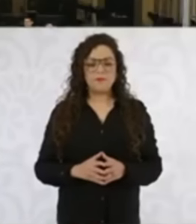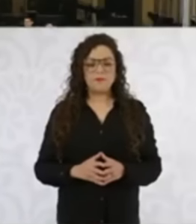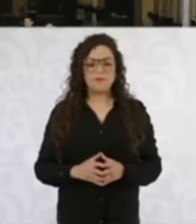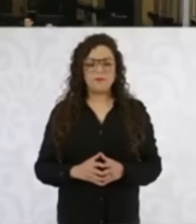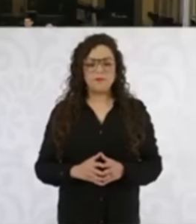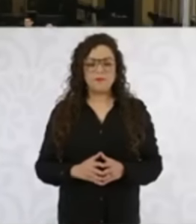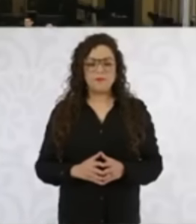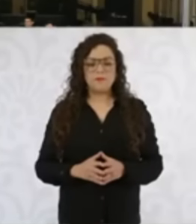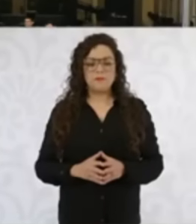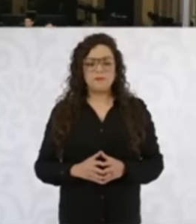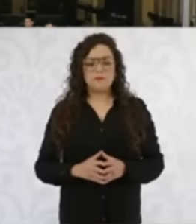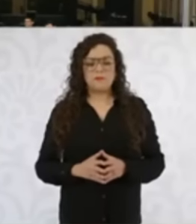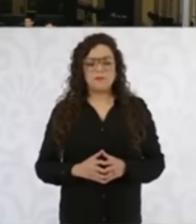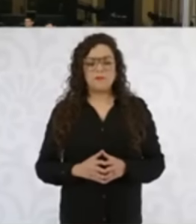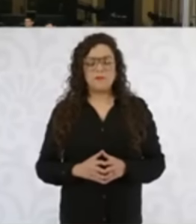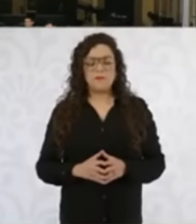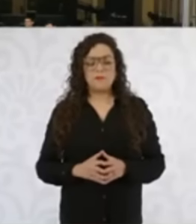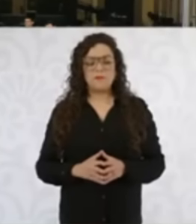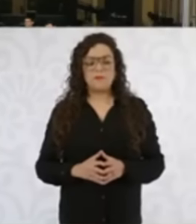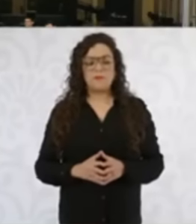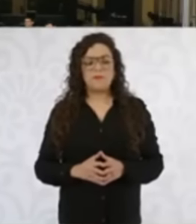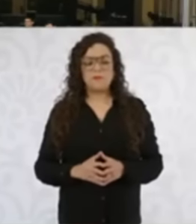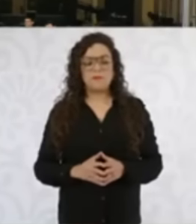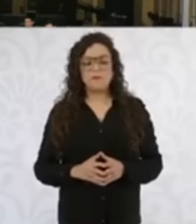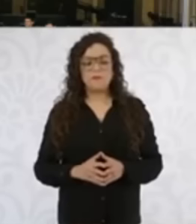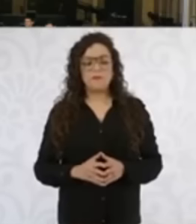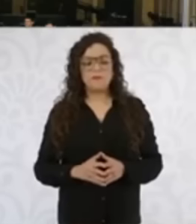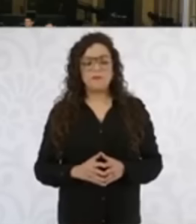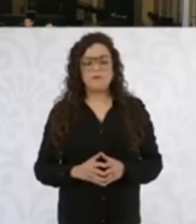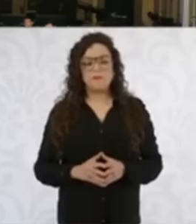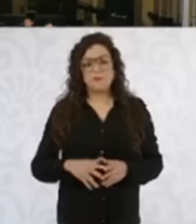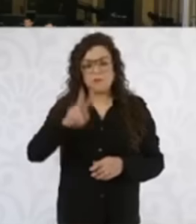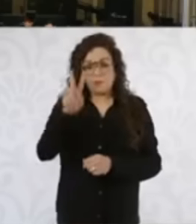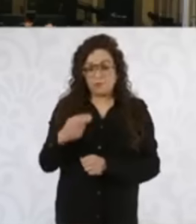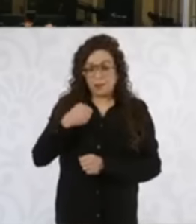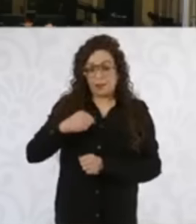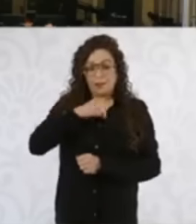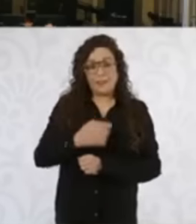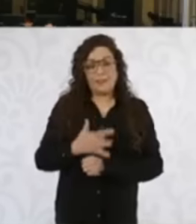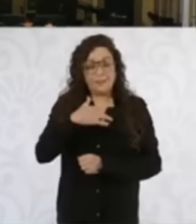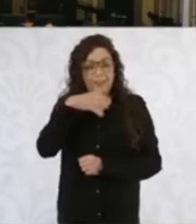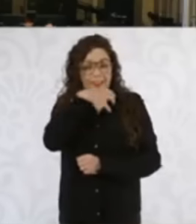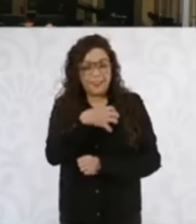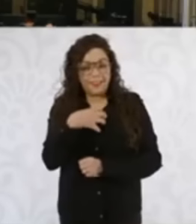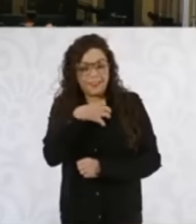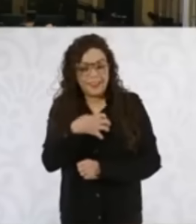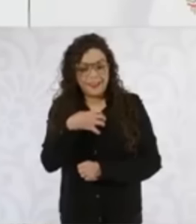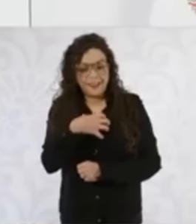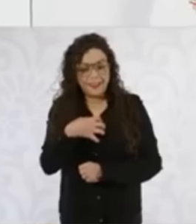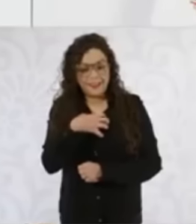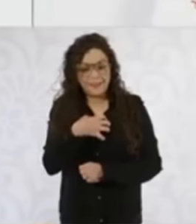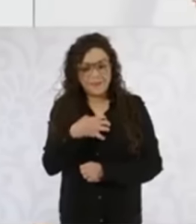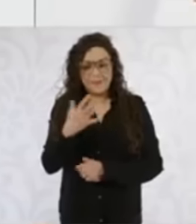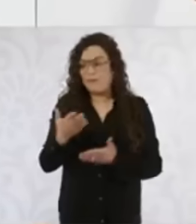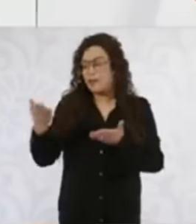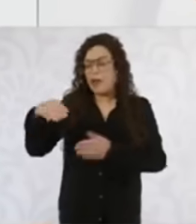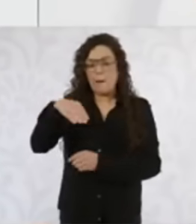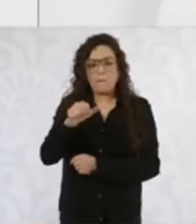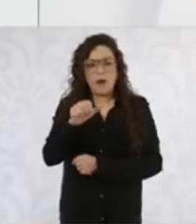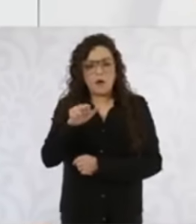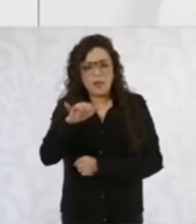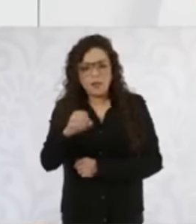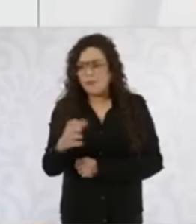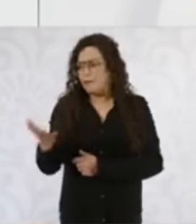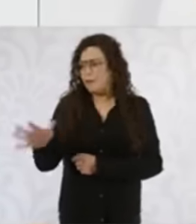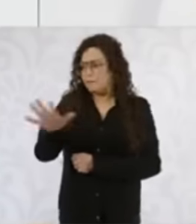La Secretaría de Bienestar tiene un presupuesto como de 550 mil millones de pesos, pero en realidad todos los programas de bienestar